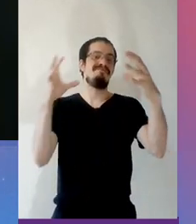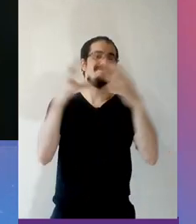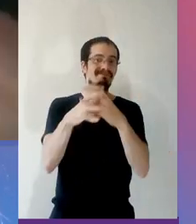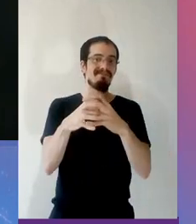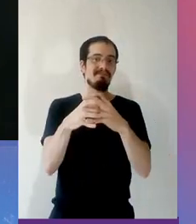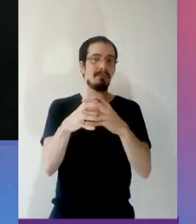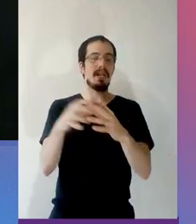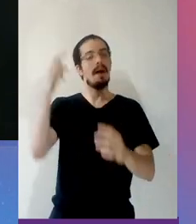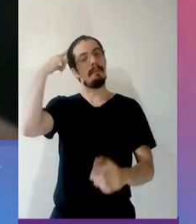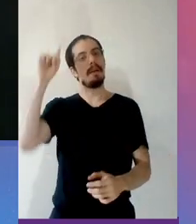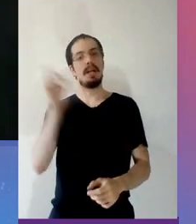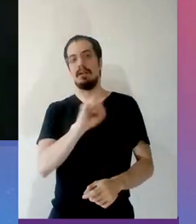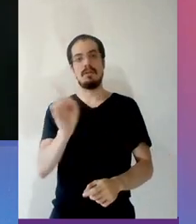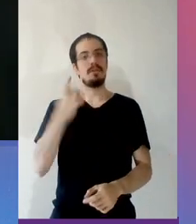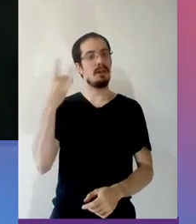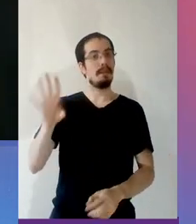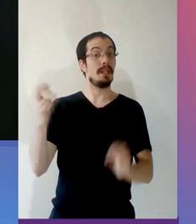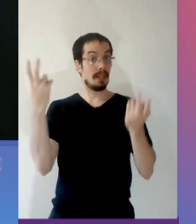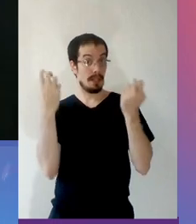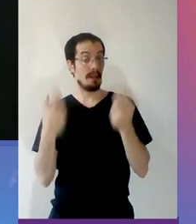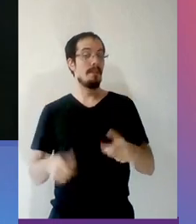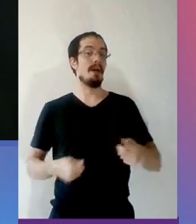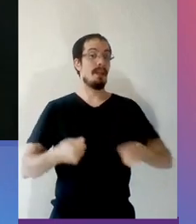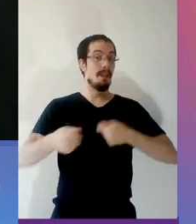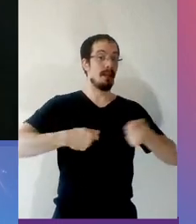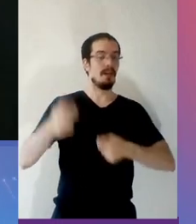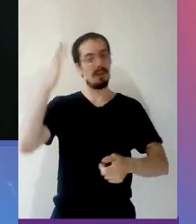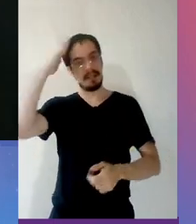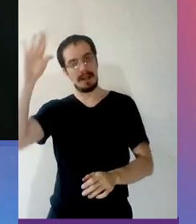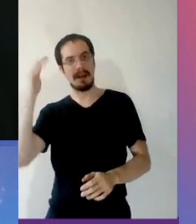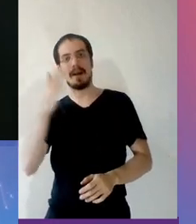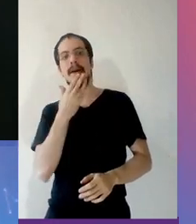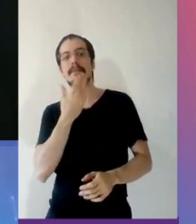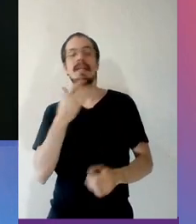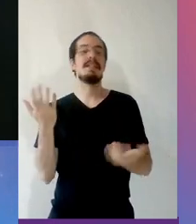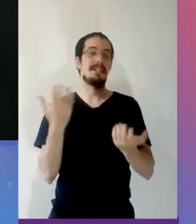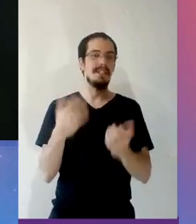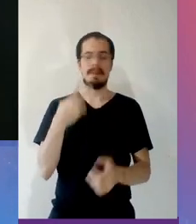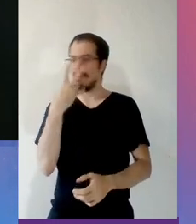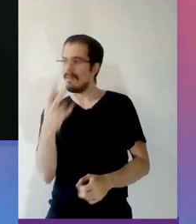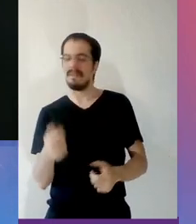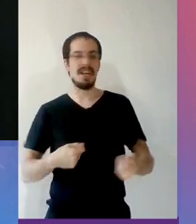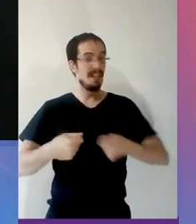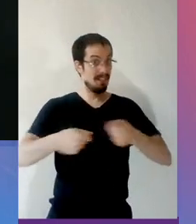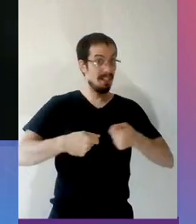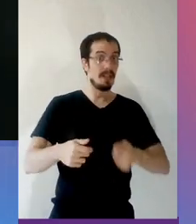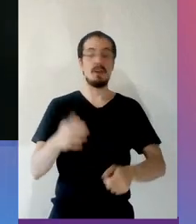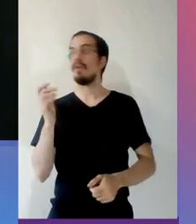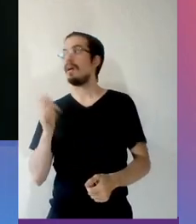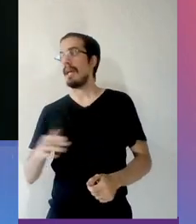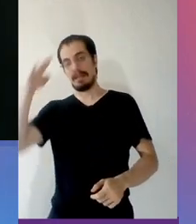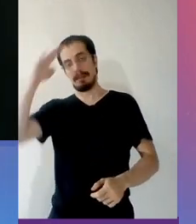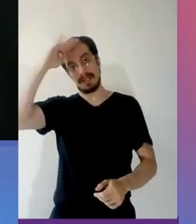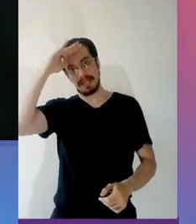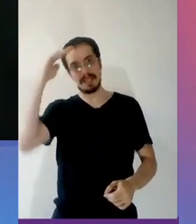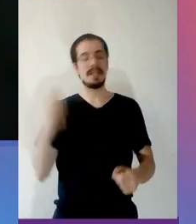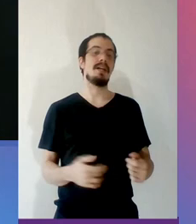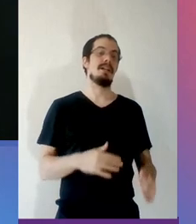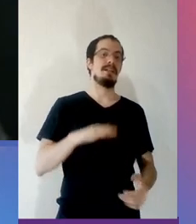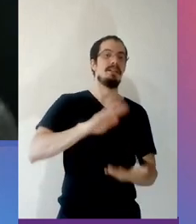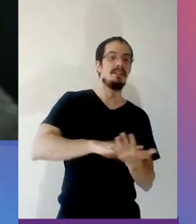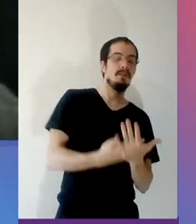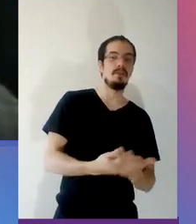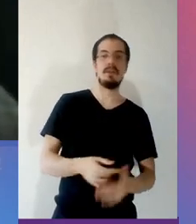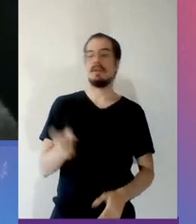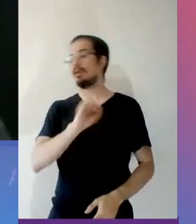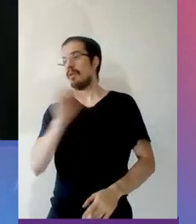sino que juntar los saberes, las experiencias, porque esto no es ni de la medicina, ni de la terapia ocupacional, ni